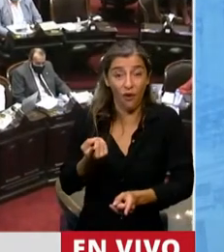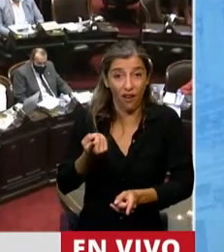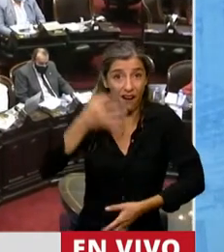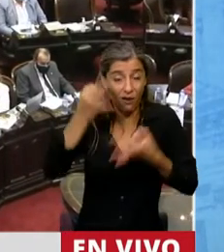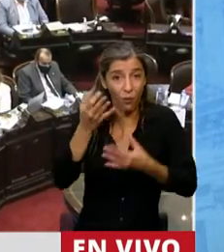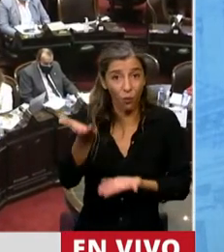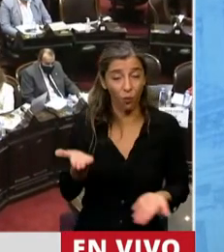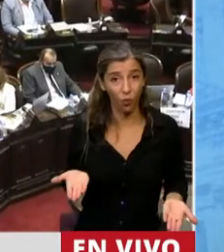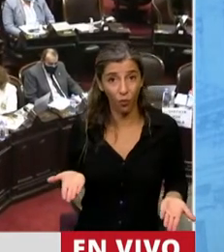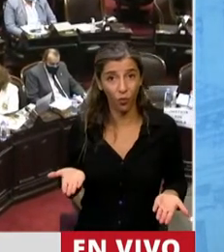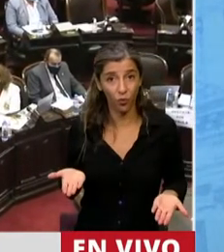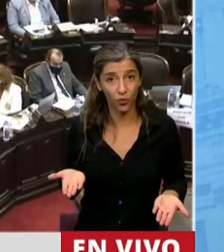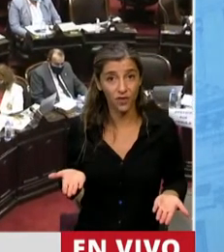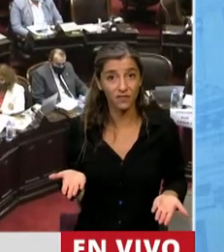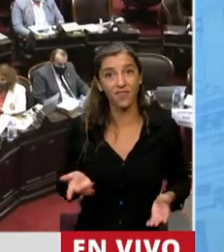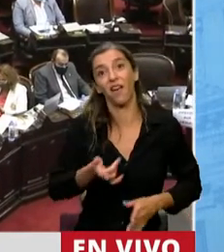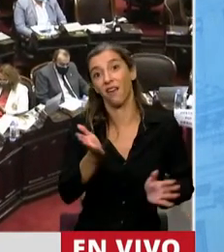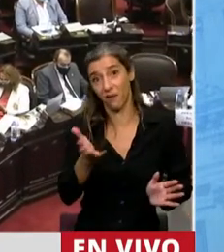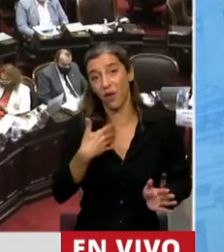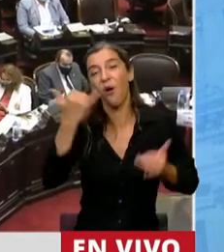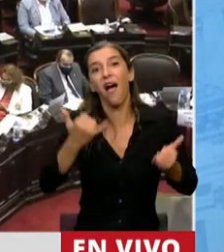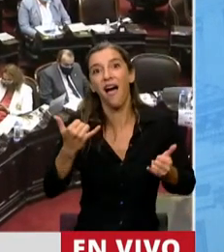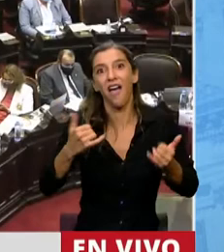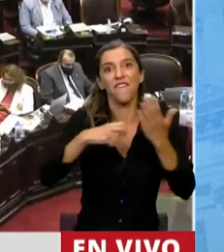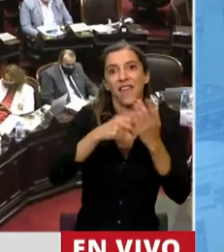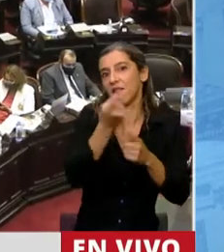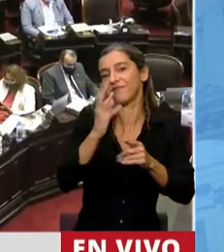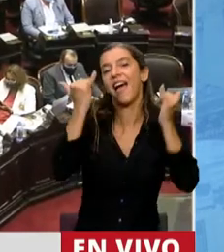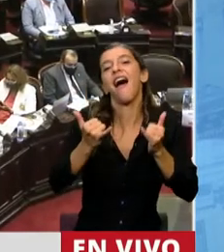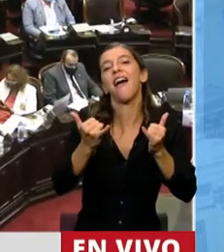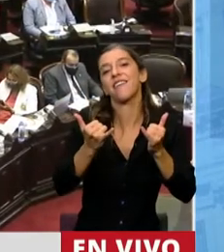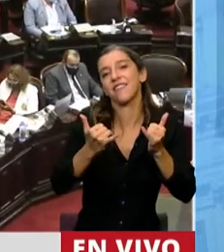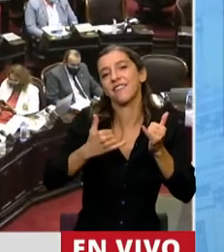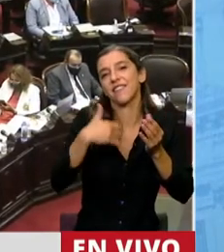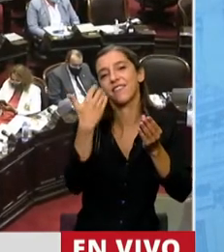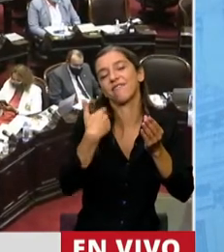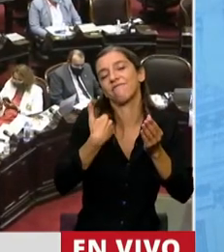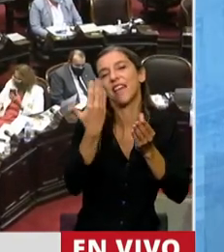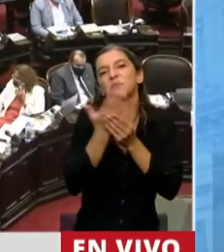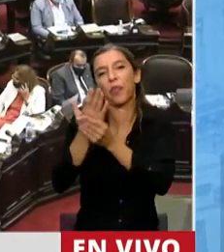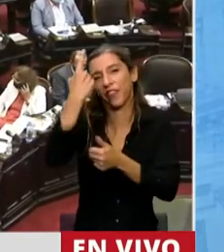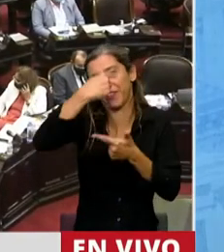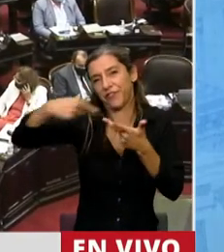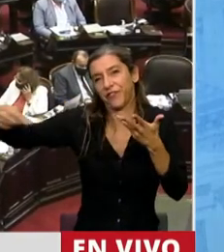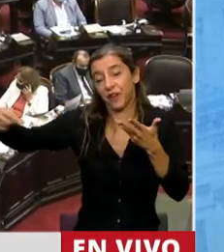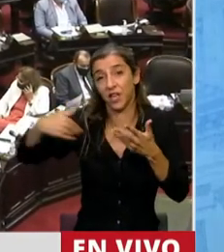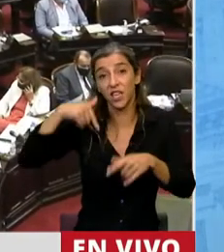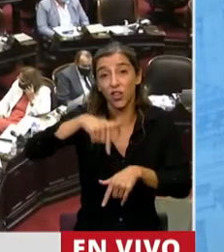no es la única causa, hoy está a punto, el día miércoles, de ser echado,